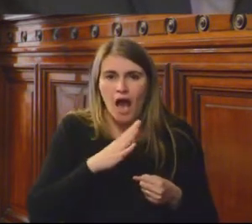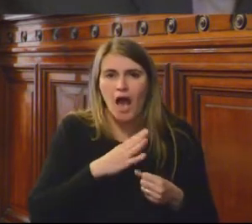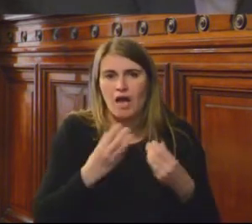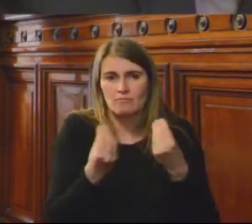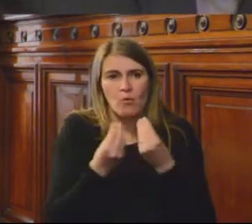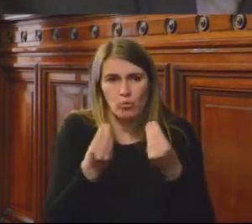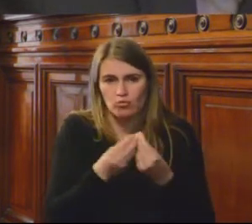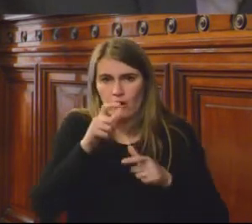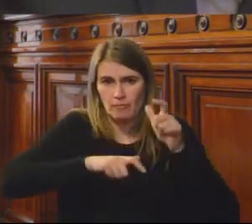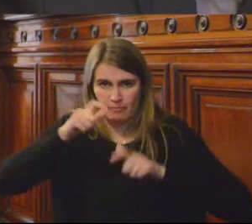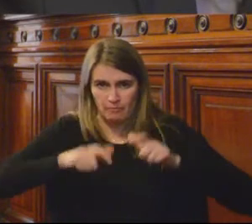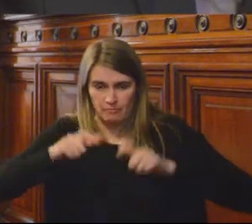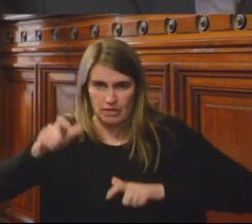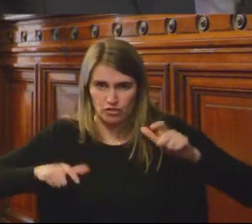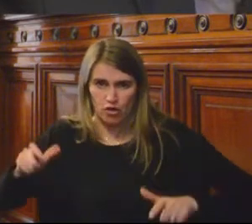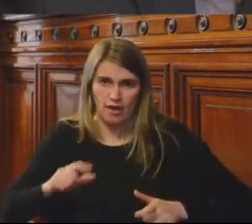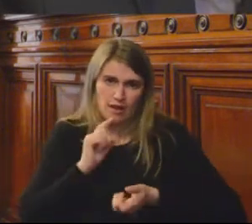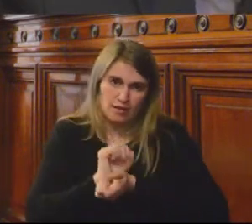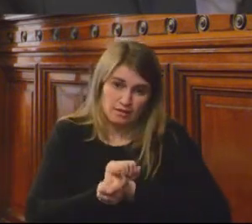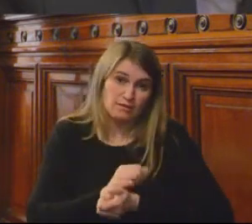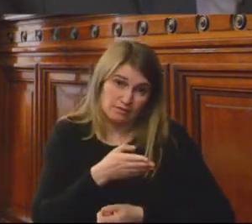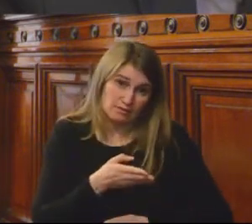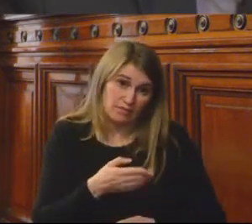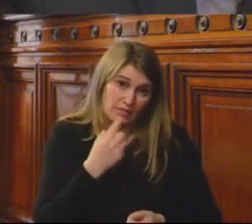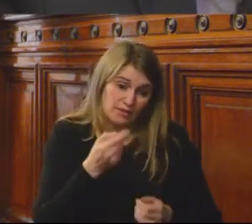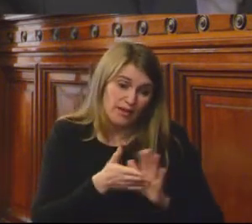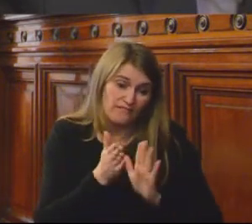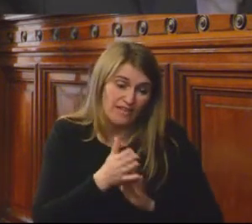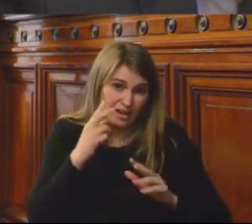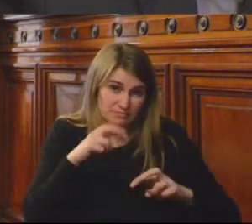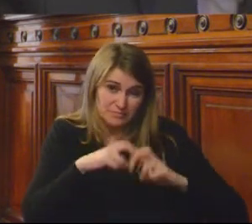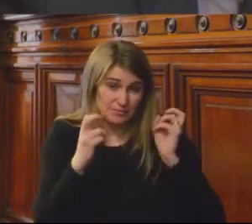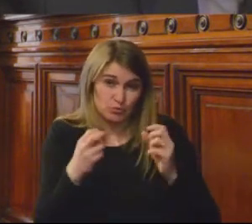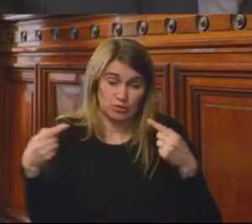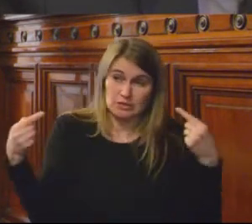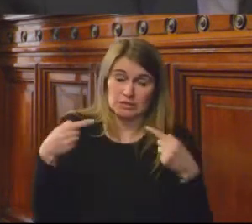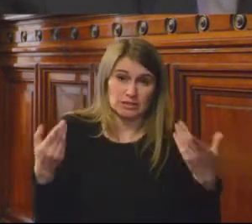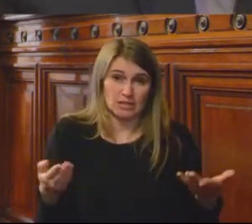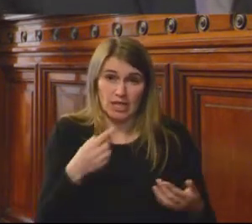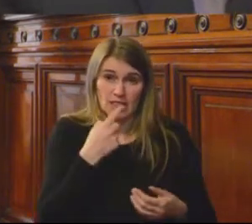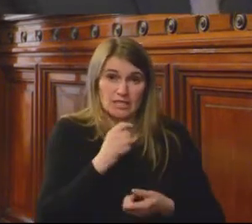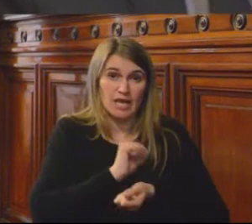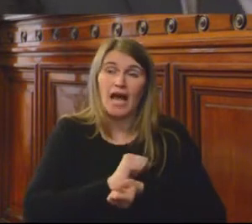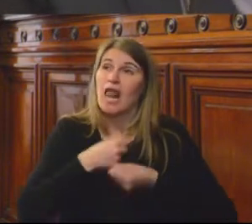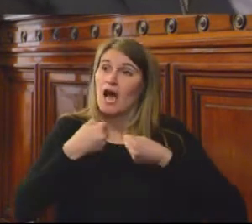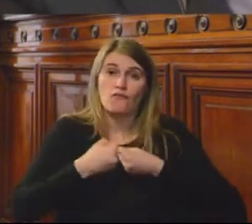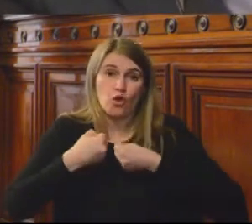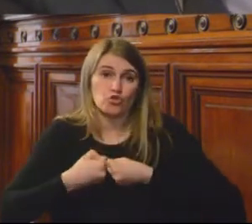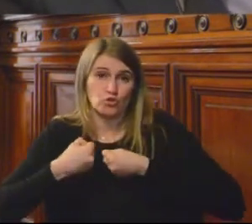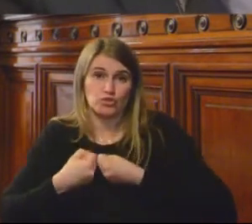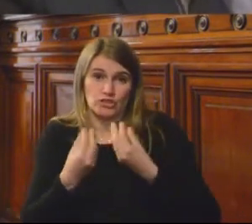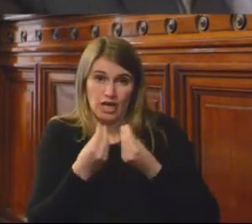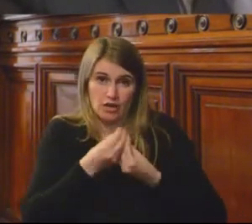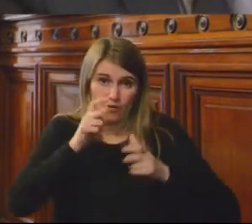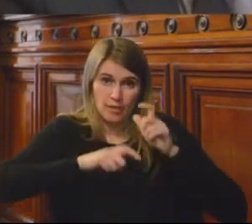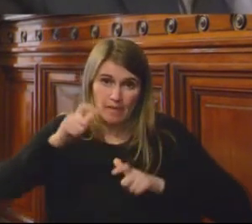una sobrepoblación y que van a trabajar en eso. Es totalmente incoherente que los calabozos policiales estén abarrotados y que